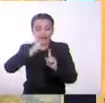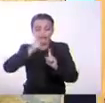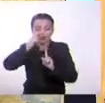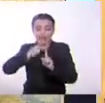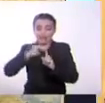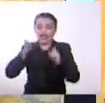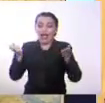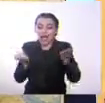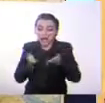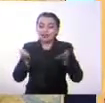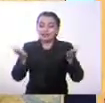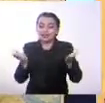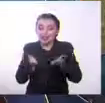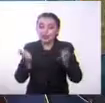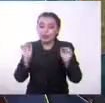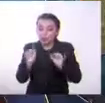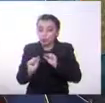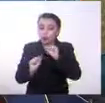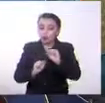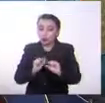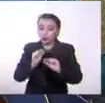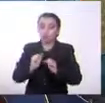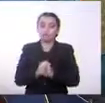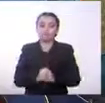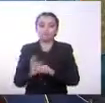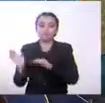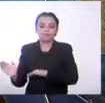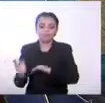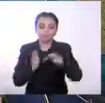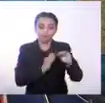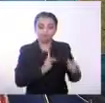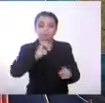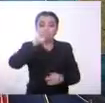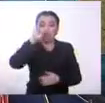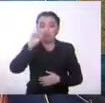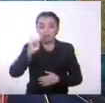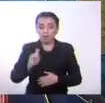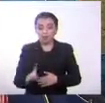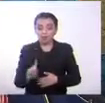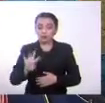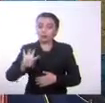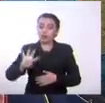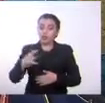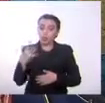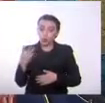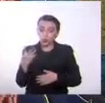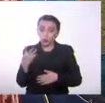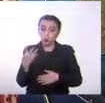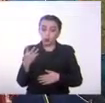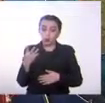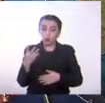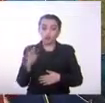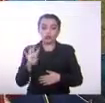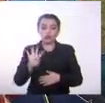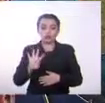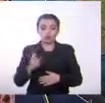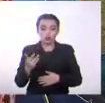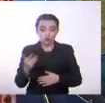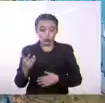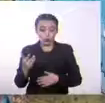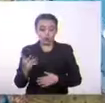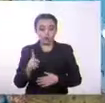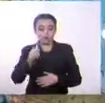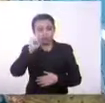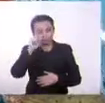esos ambientes. Bien, entonces tenemos la otra pregunta, bien interesante. Y entonces si hablamos